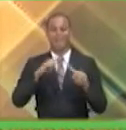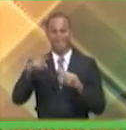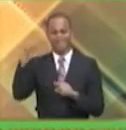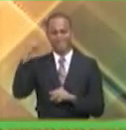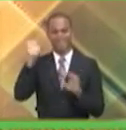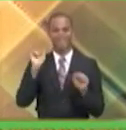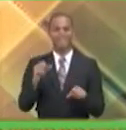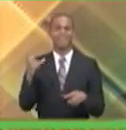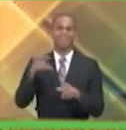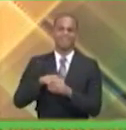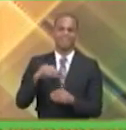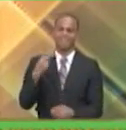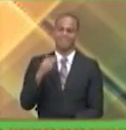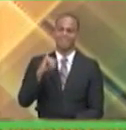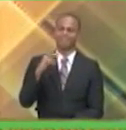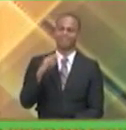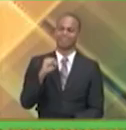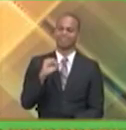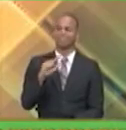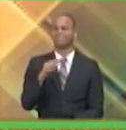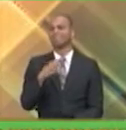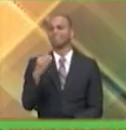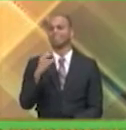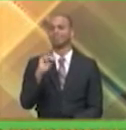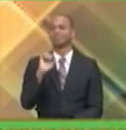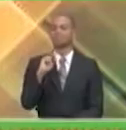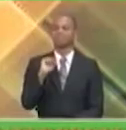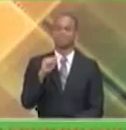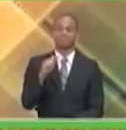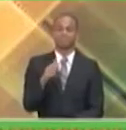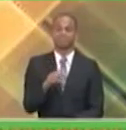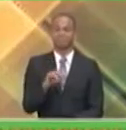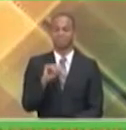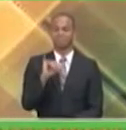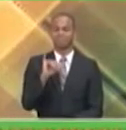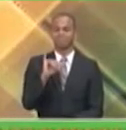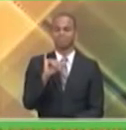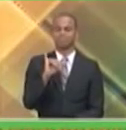poder integrar a Hansel y a Manuel. A Joanny